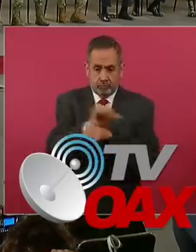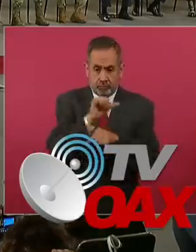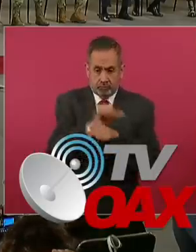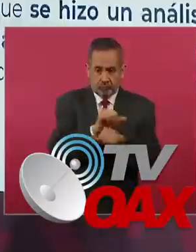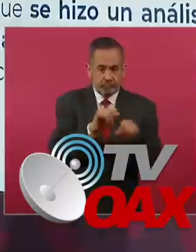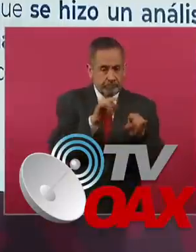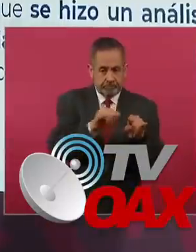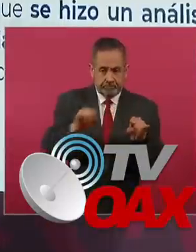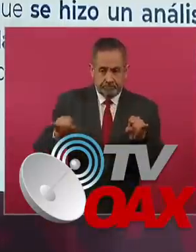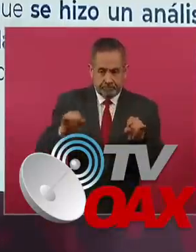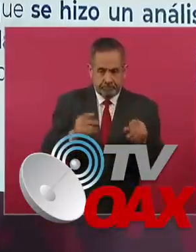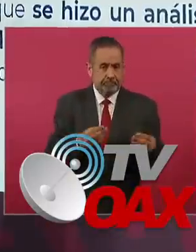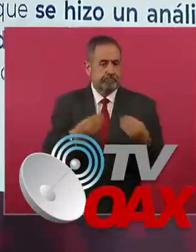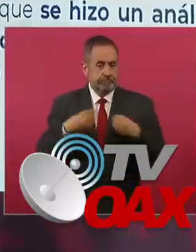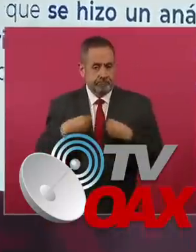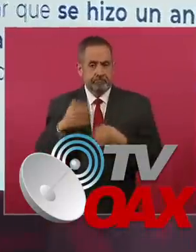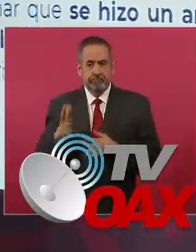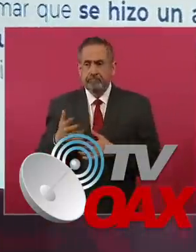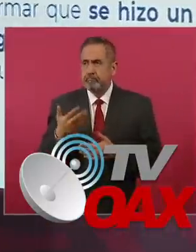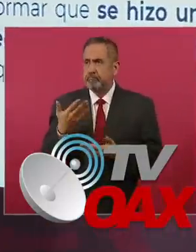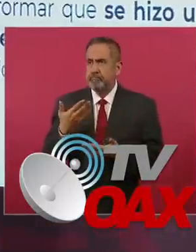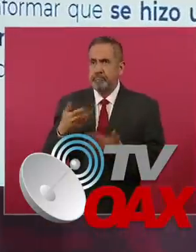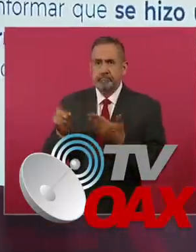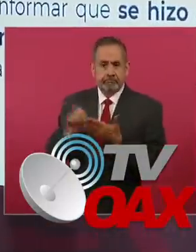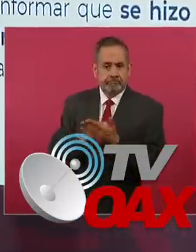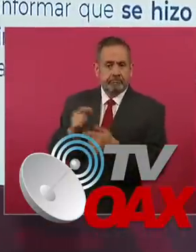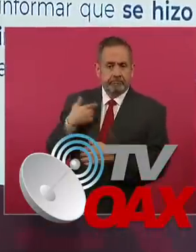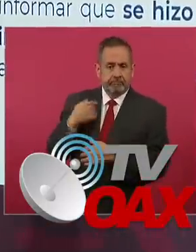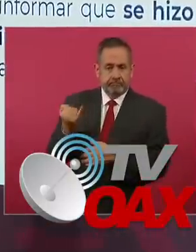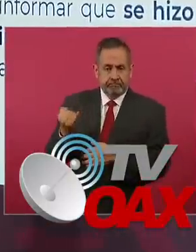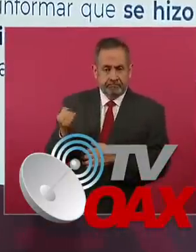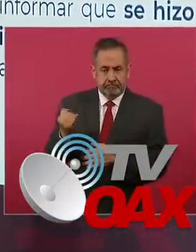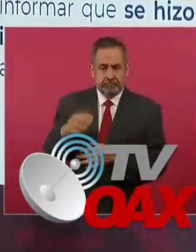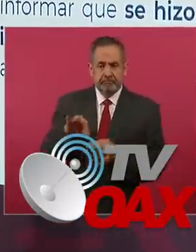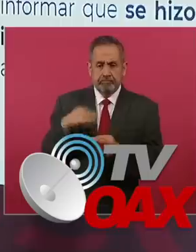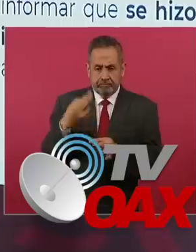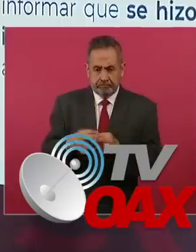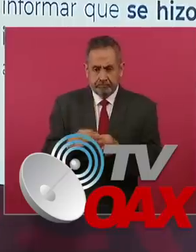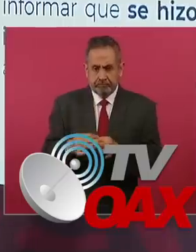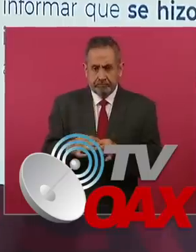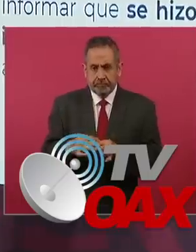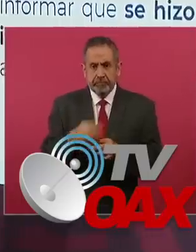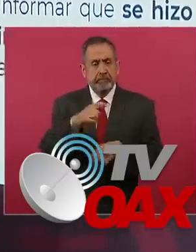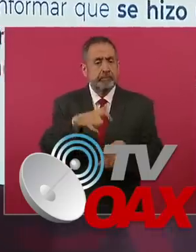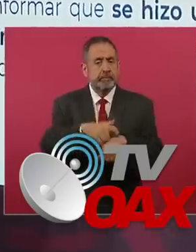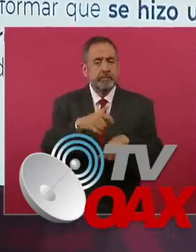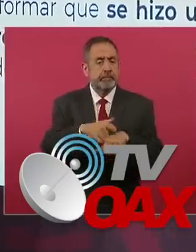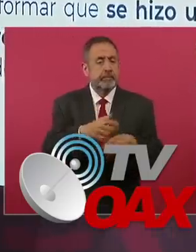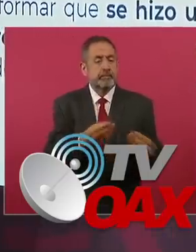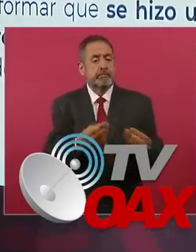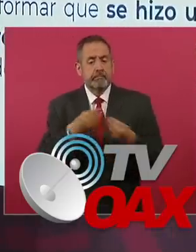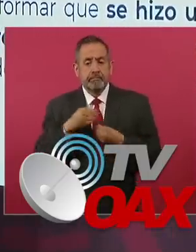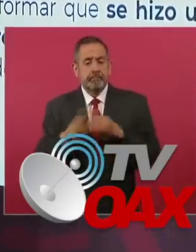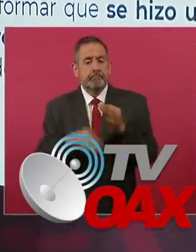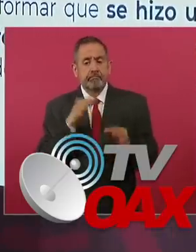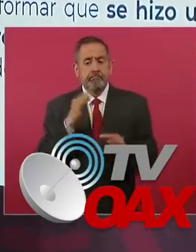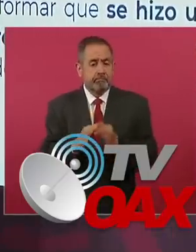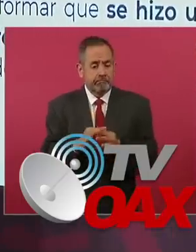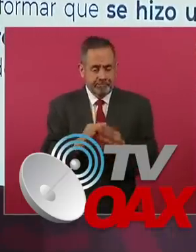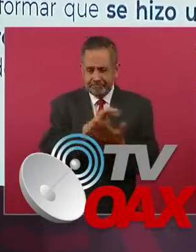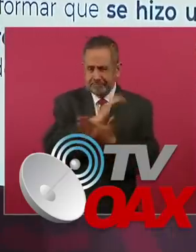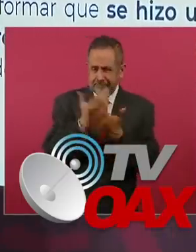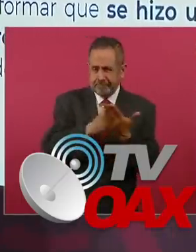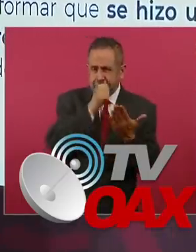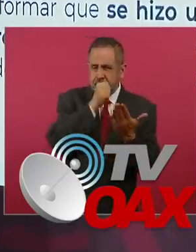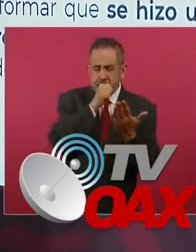vehículos al mes de junio y se adelantó el calendario de entregas establecido en el